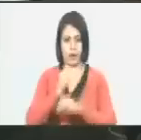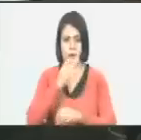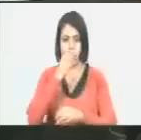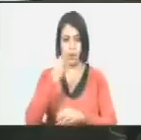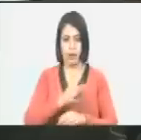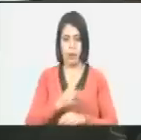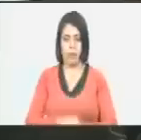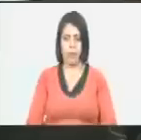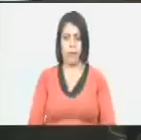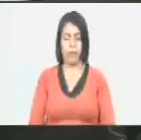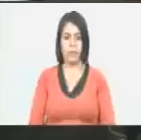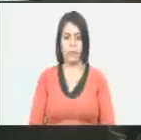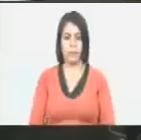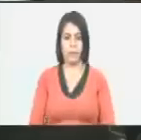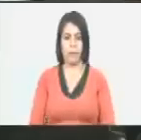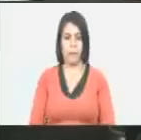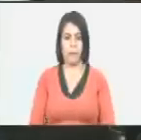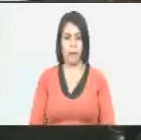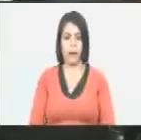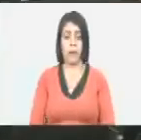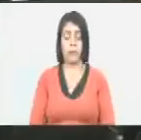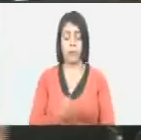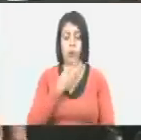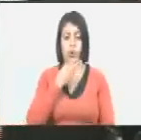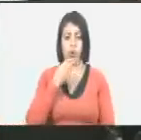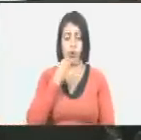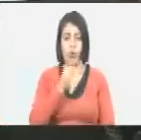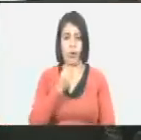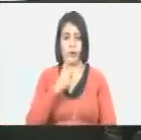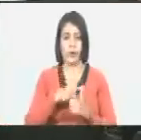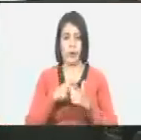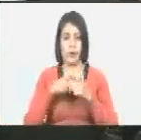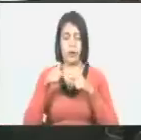realidad. Muchachos de la juventud, a través de Erimar,